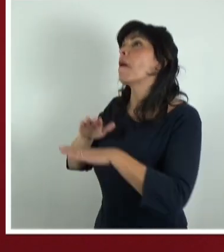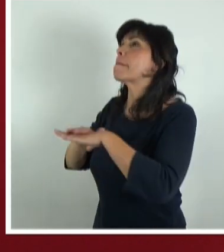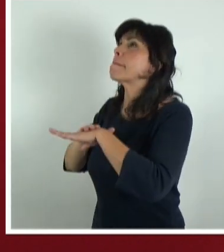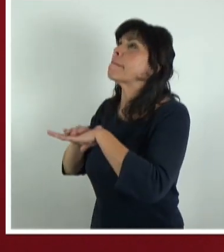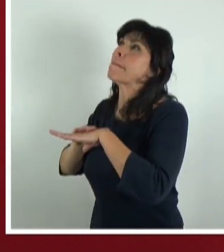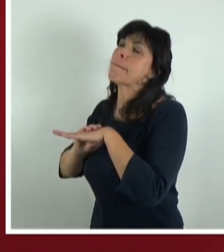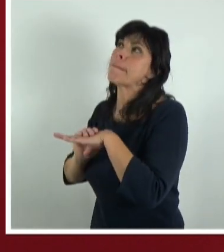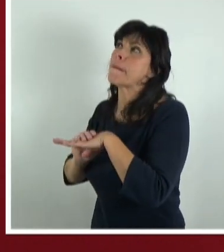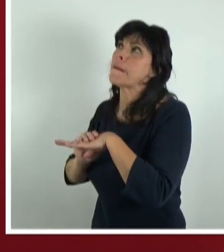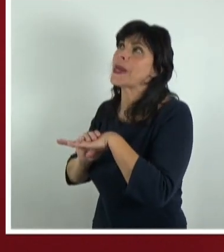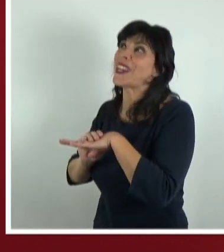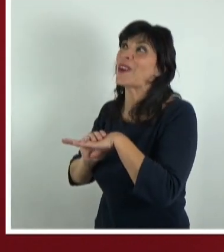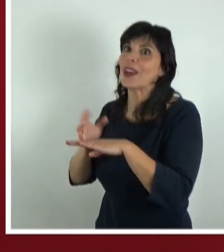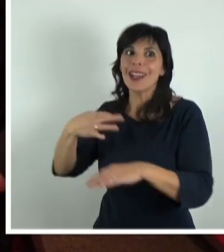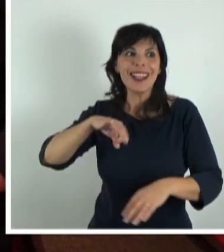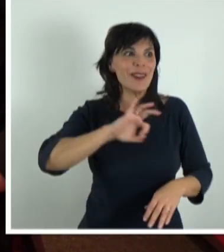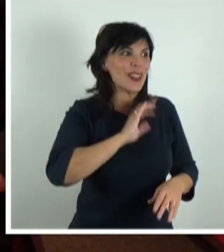ya sabe lo que será de nosotros.